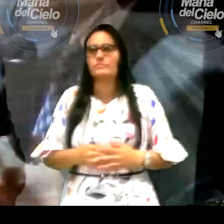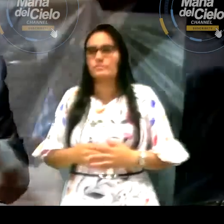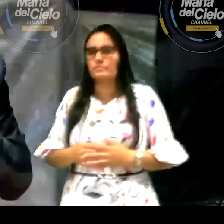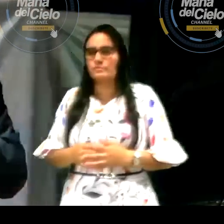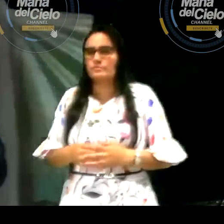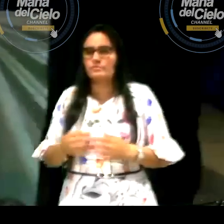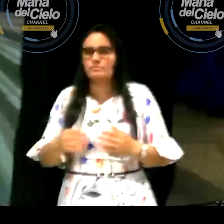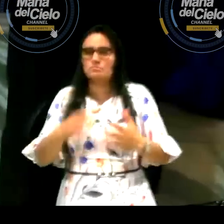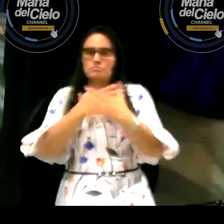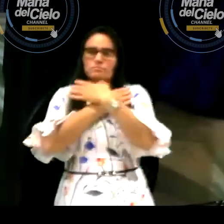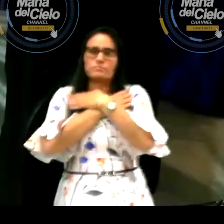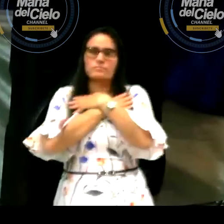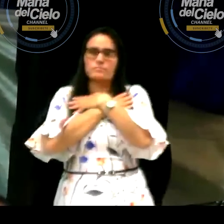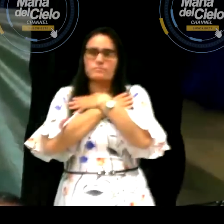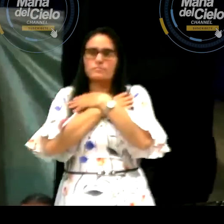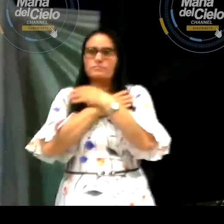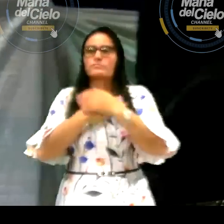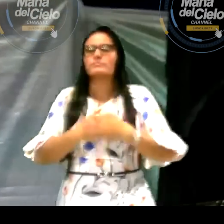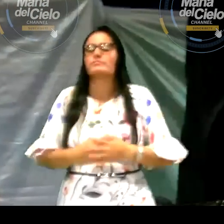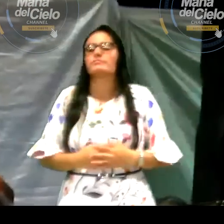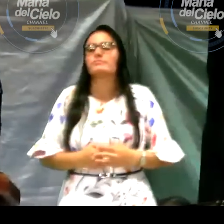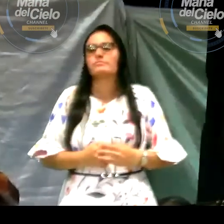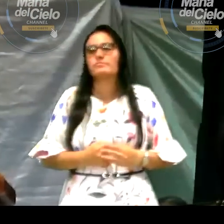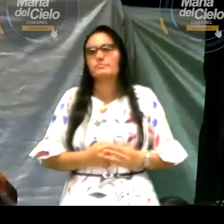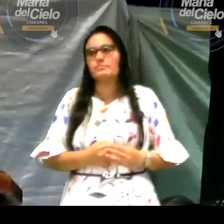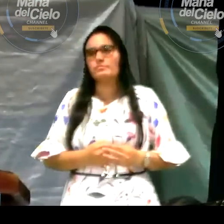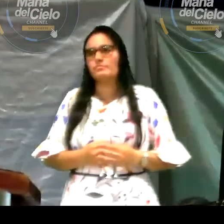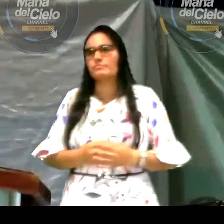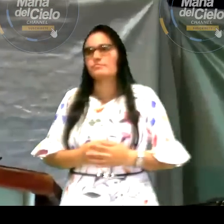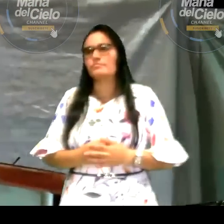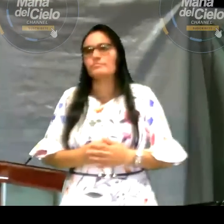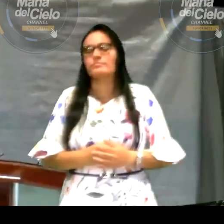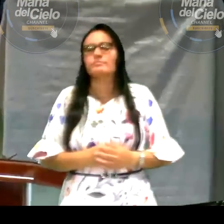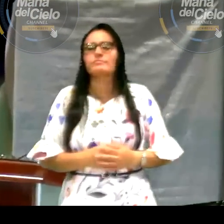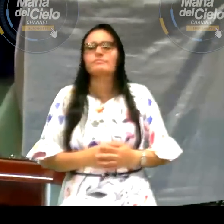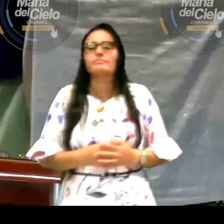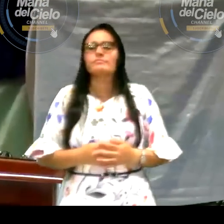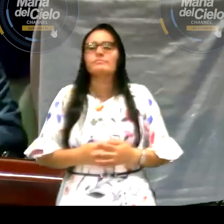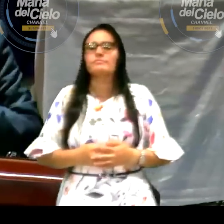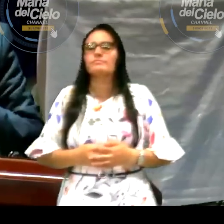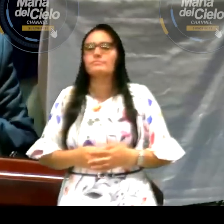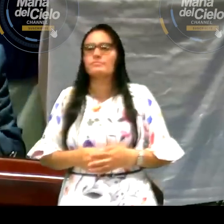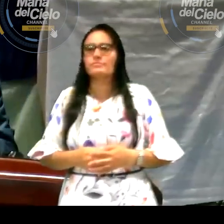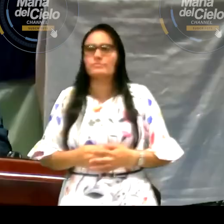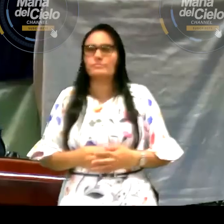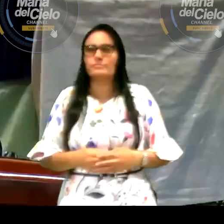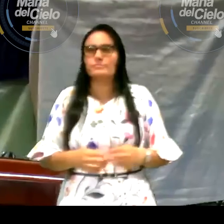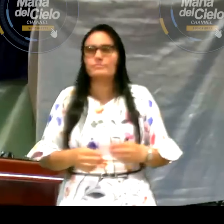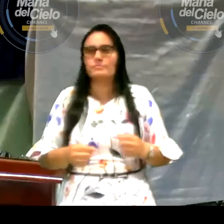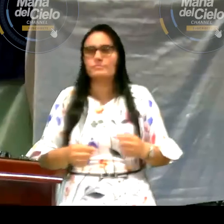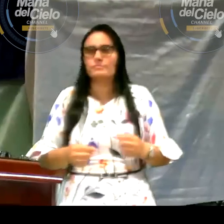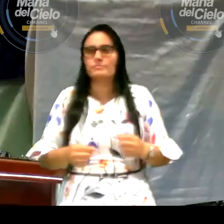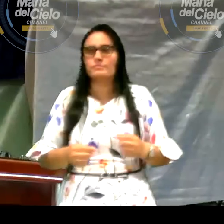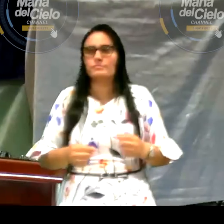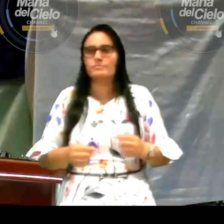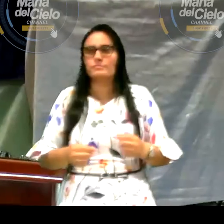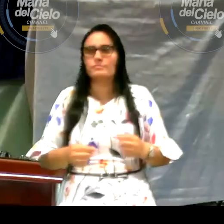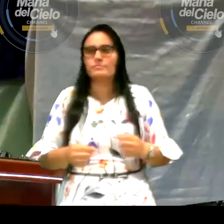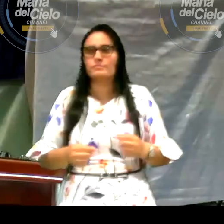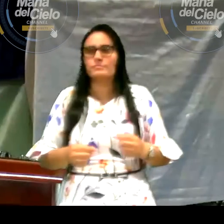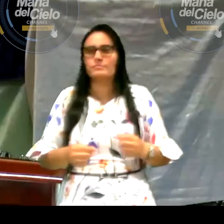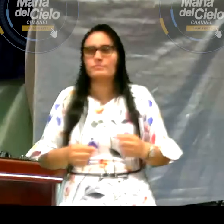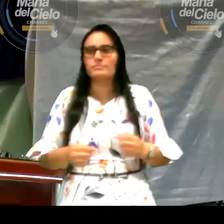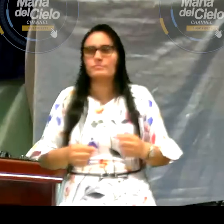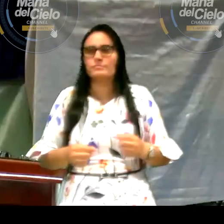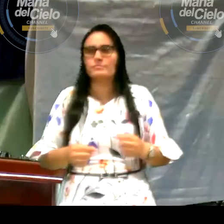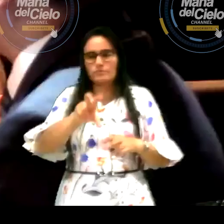inerte. Un cuerpo que no está acostado, lo colocaban de pie, los amarraban de pies